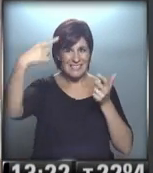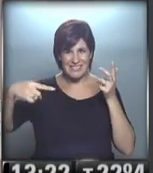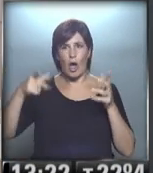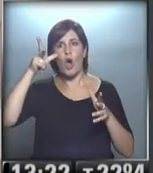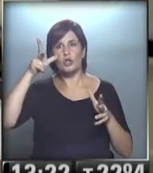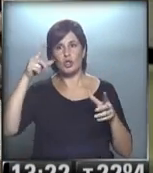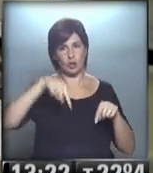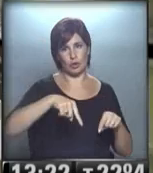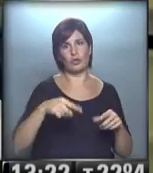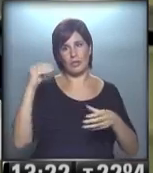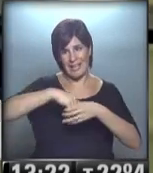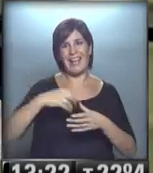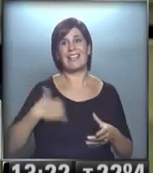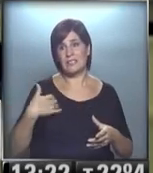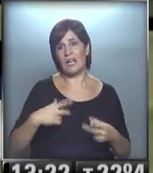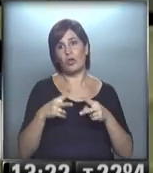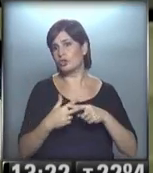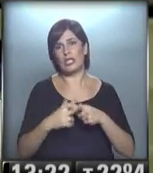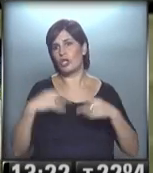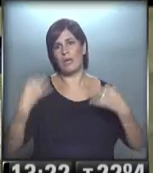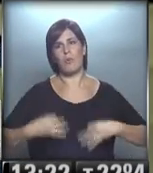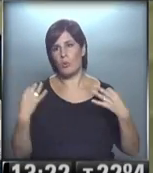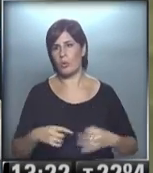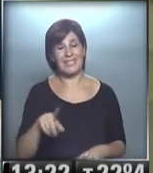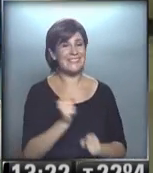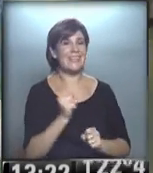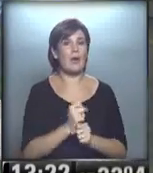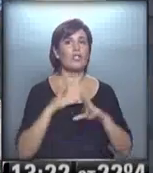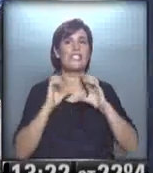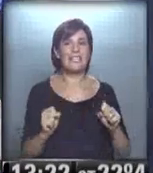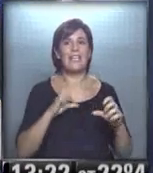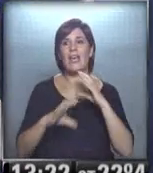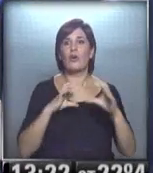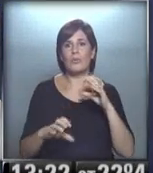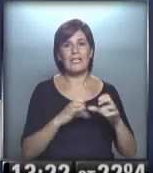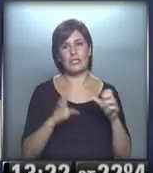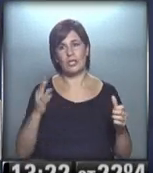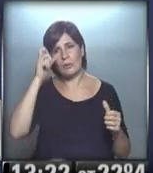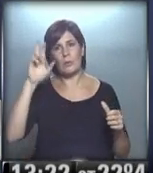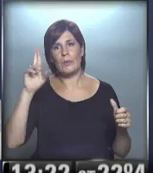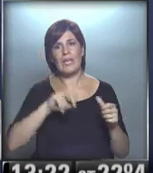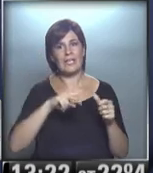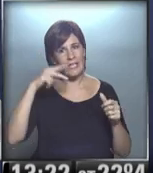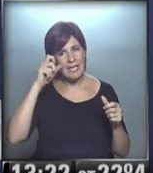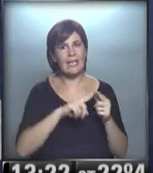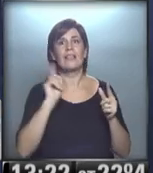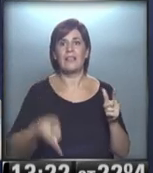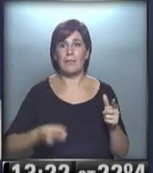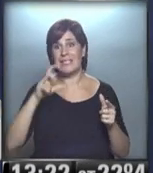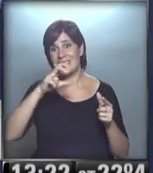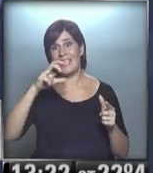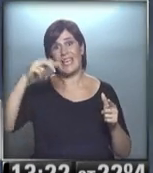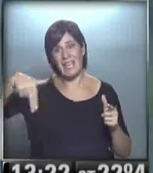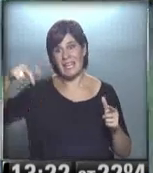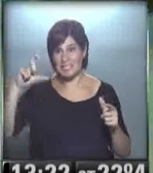tecnología esto tiene mucho trabajo con la secretaría de comunicaciones de Norberto werner con la CNC y por supuesto con mbap Y en